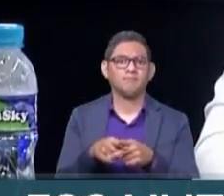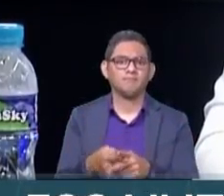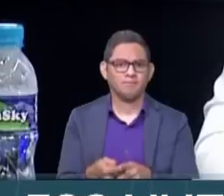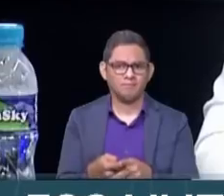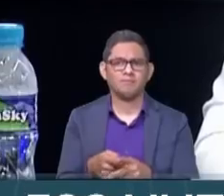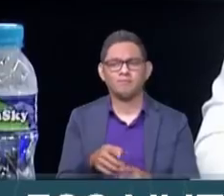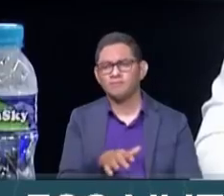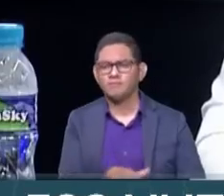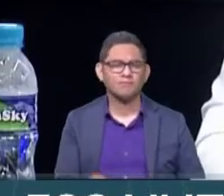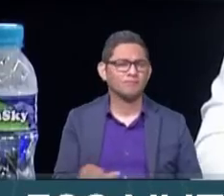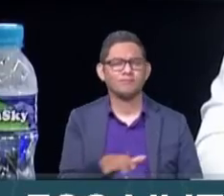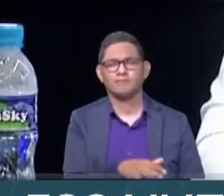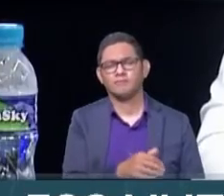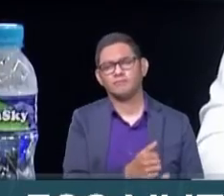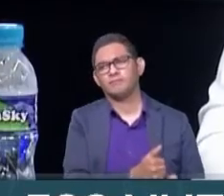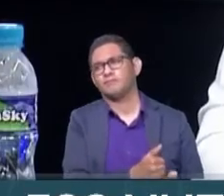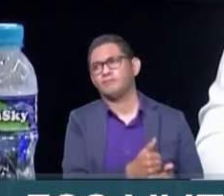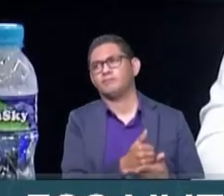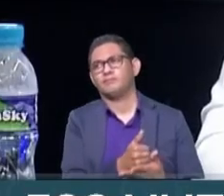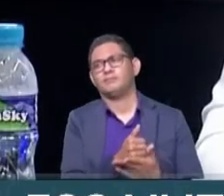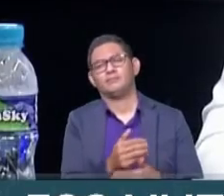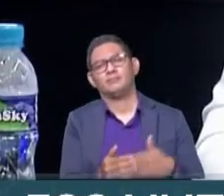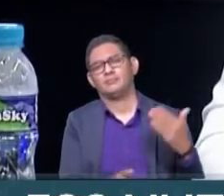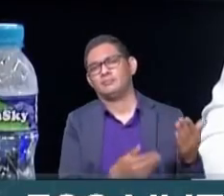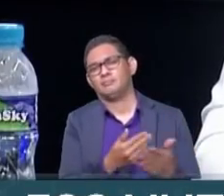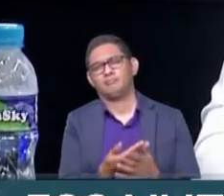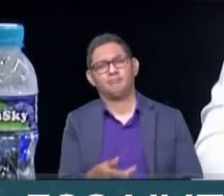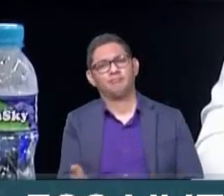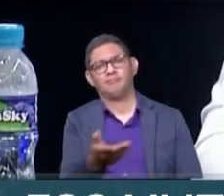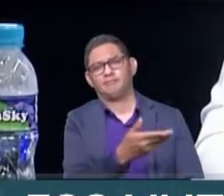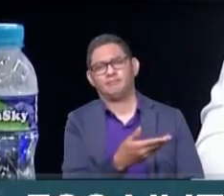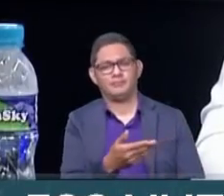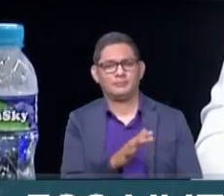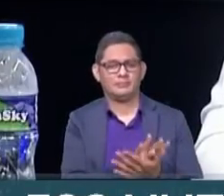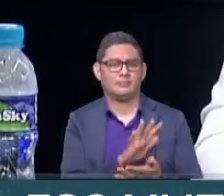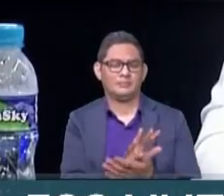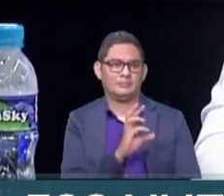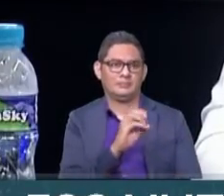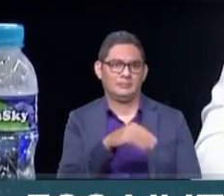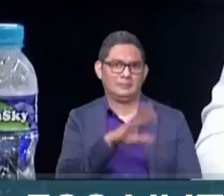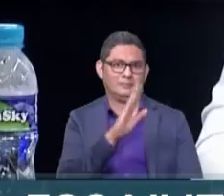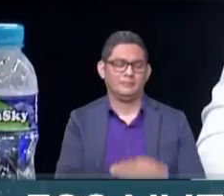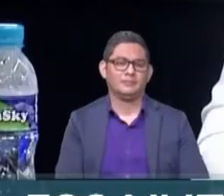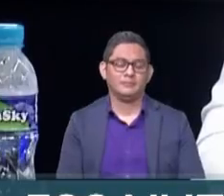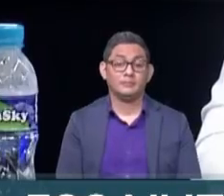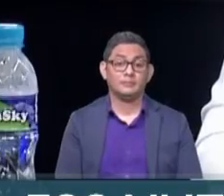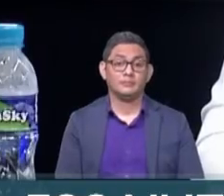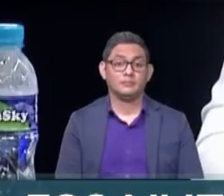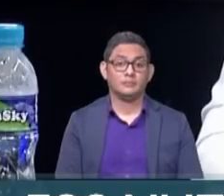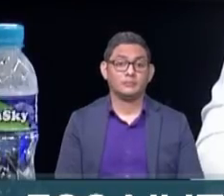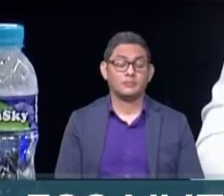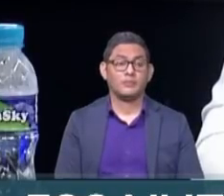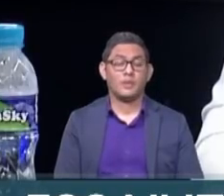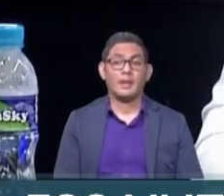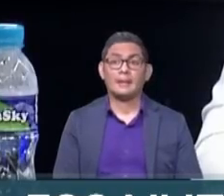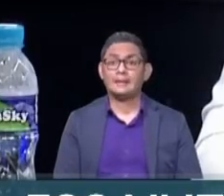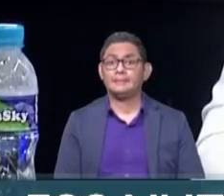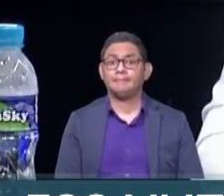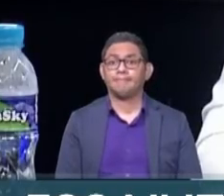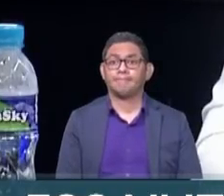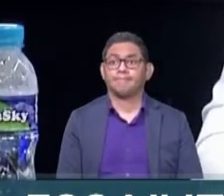cubrir toda la población mayor de 60 años. Es